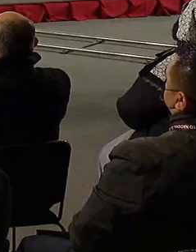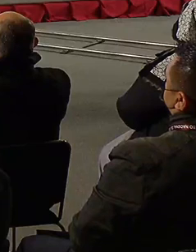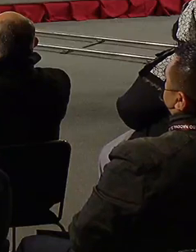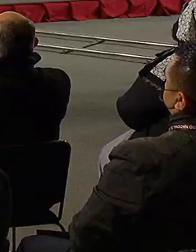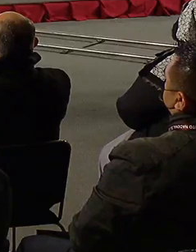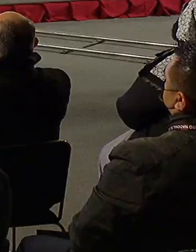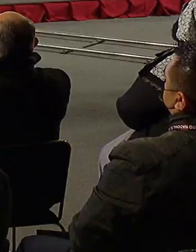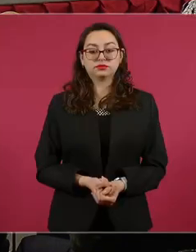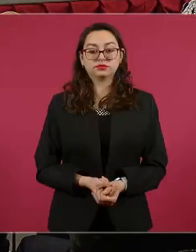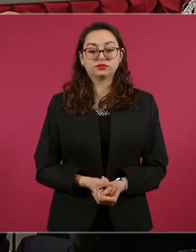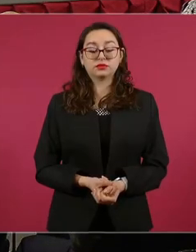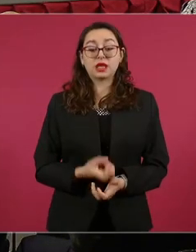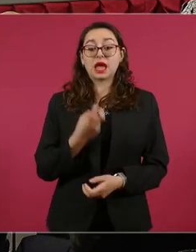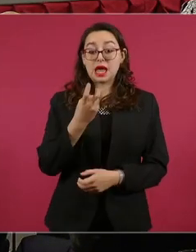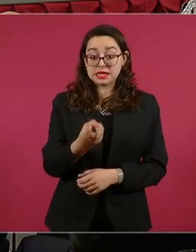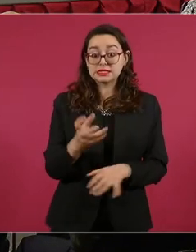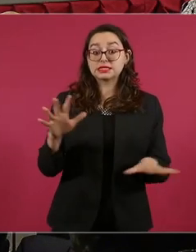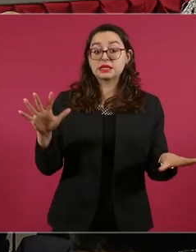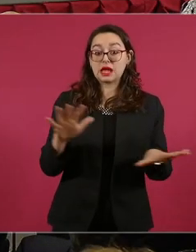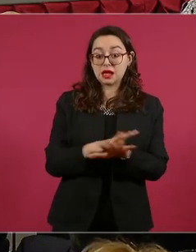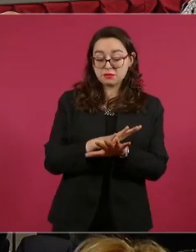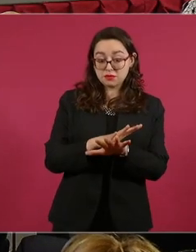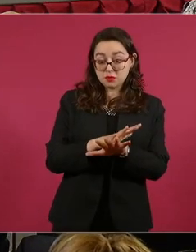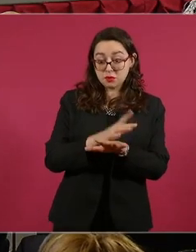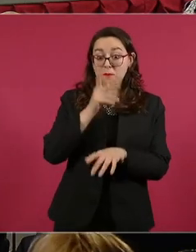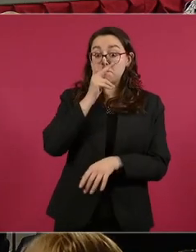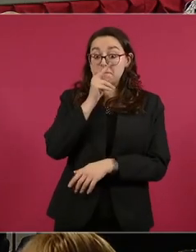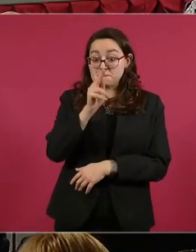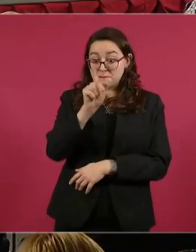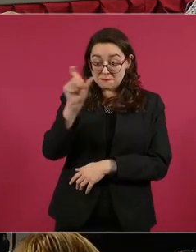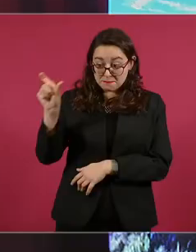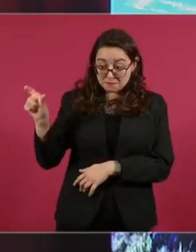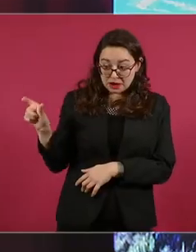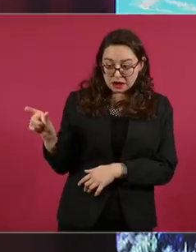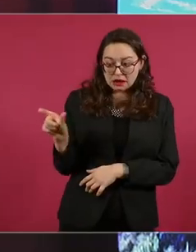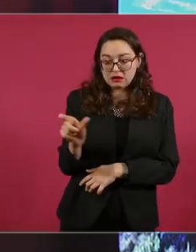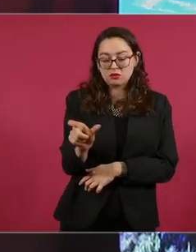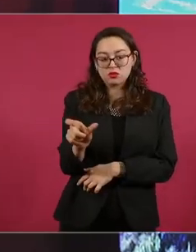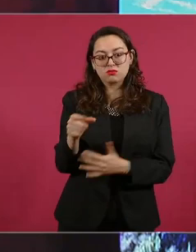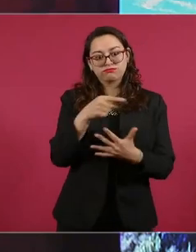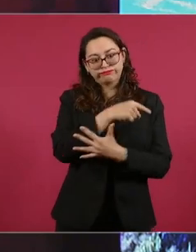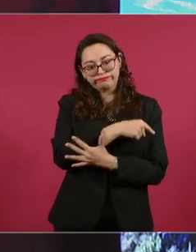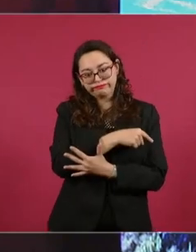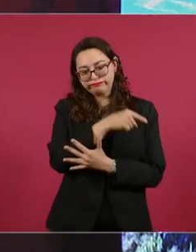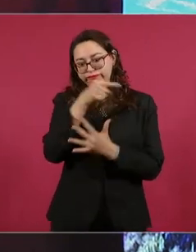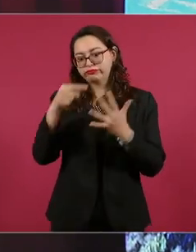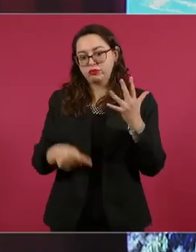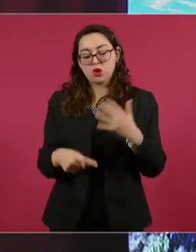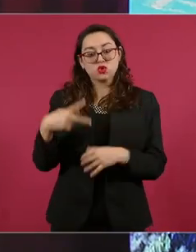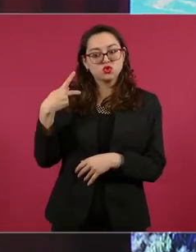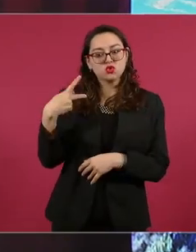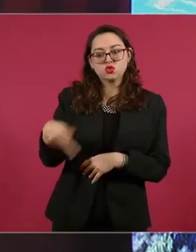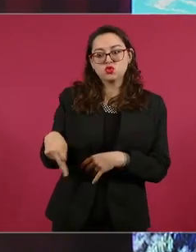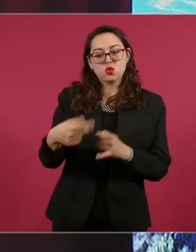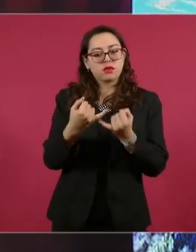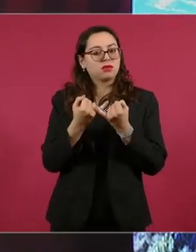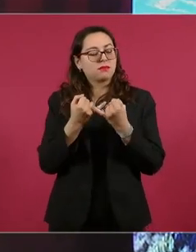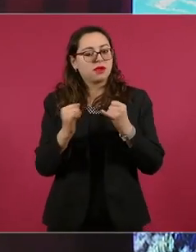este reconocimiento se fortalecen los ámbitos y mecanismos para el ejercicio de la libre determinación y